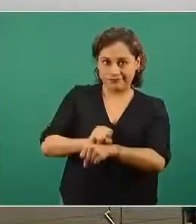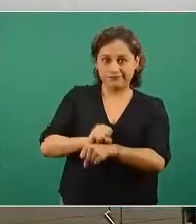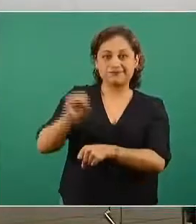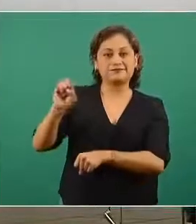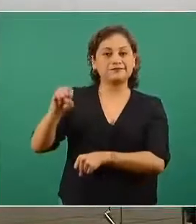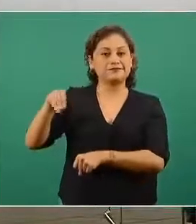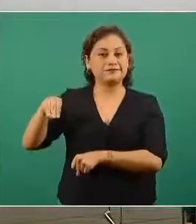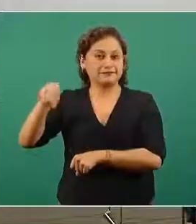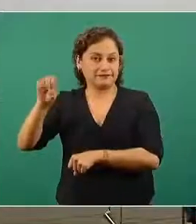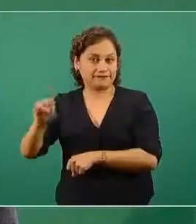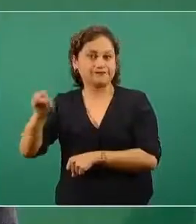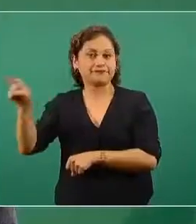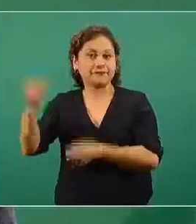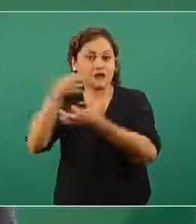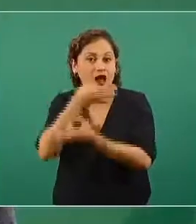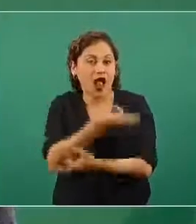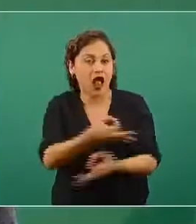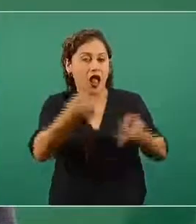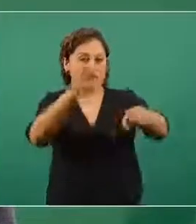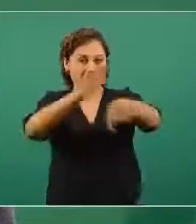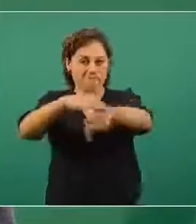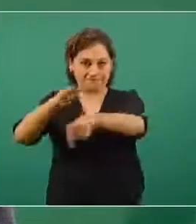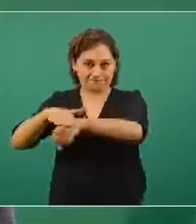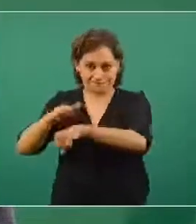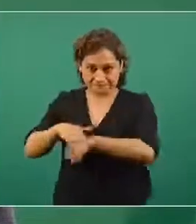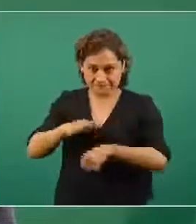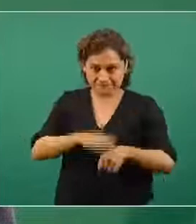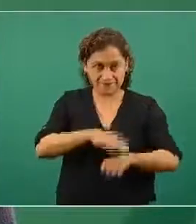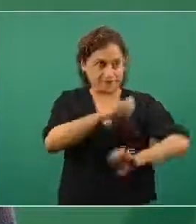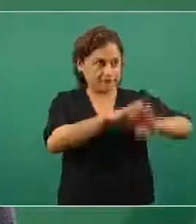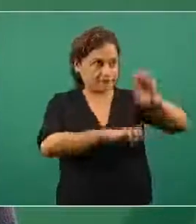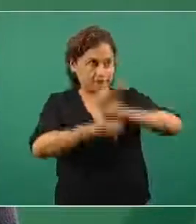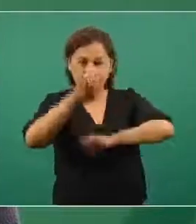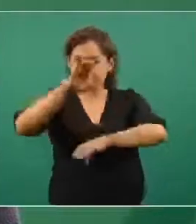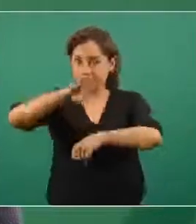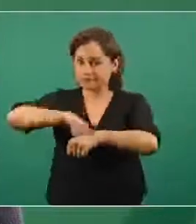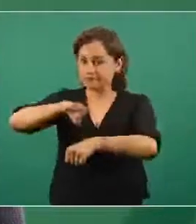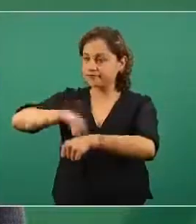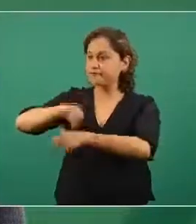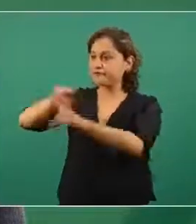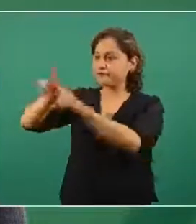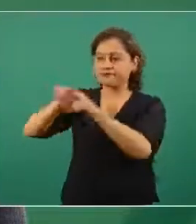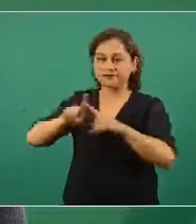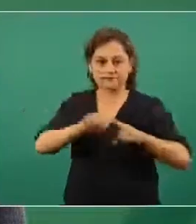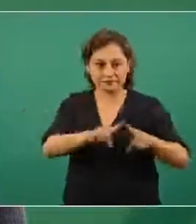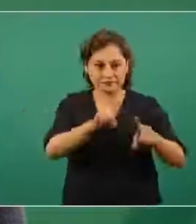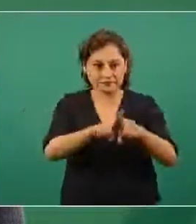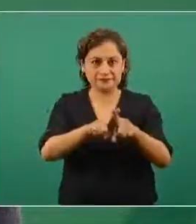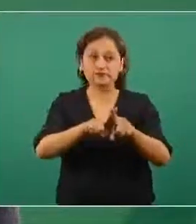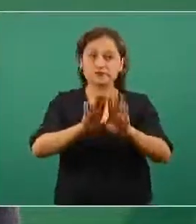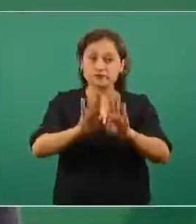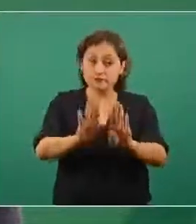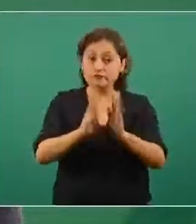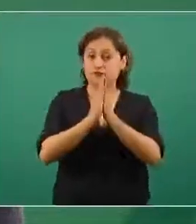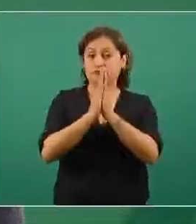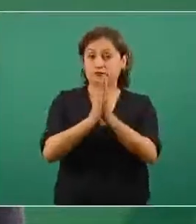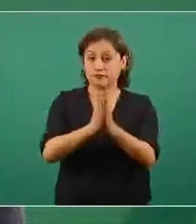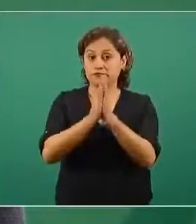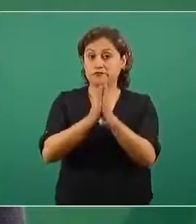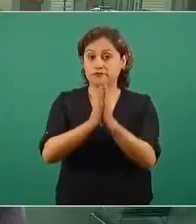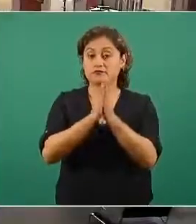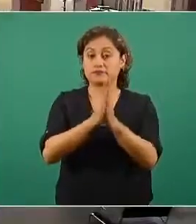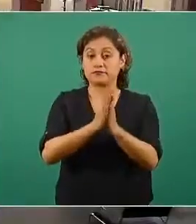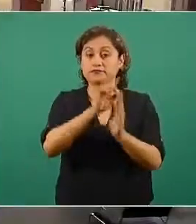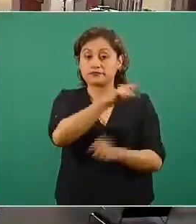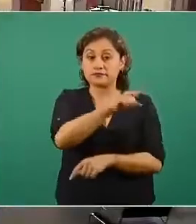Mundial de la Salud hizo un llamado importante a todas estas empresas farmacéuticas para que empiecen a cumplir también con